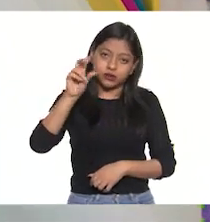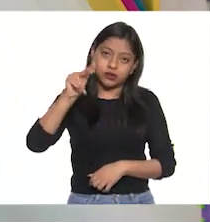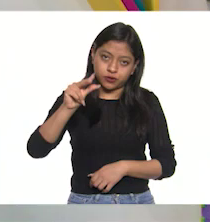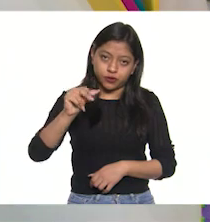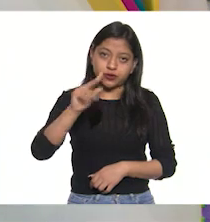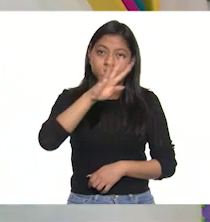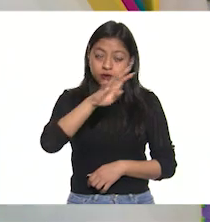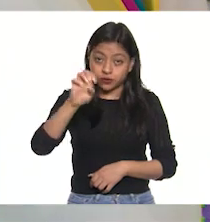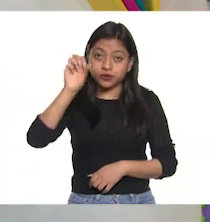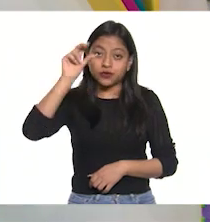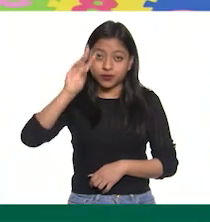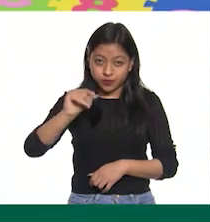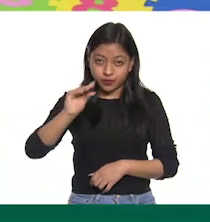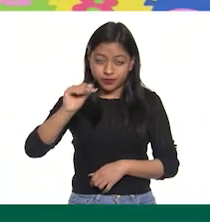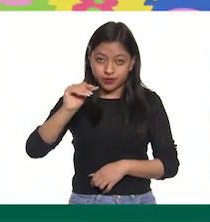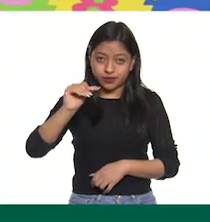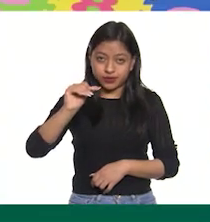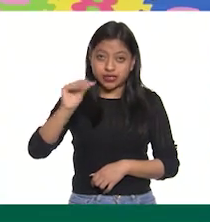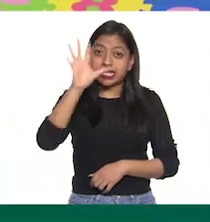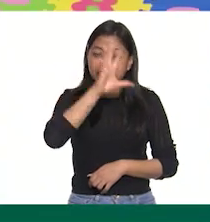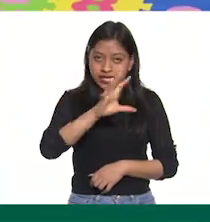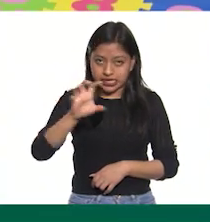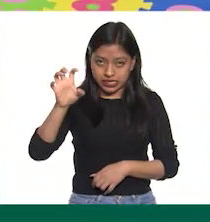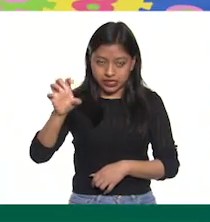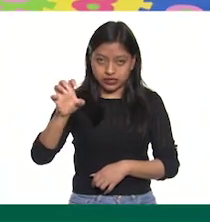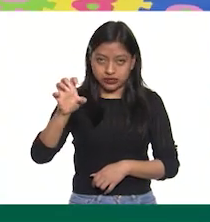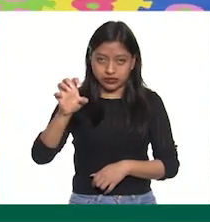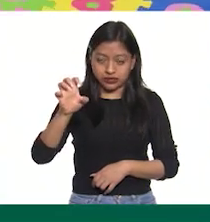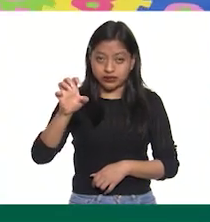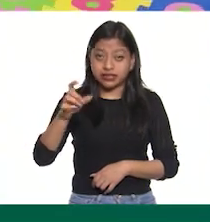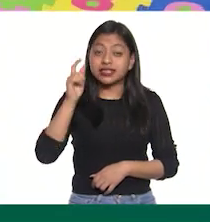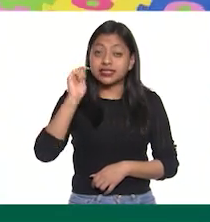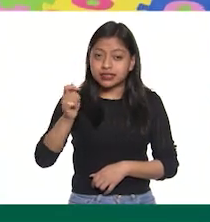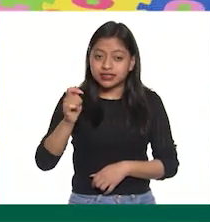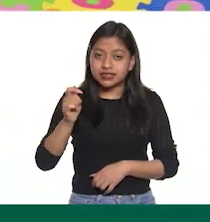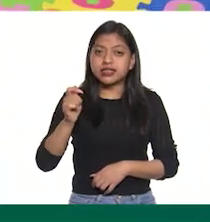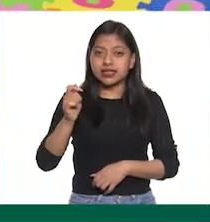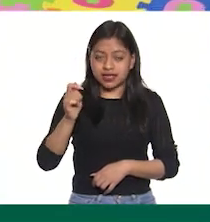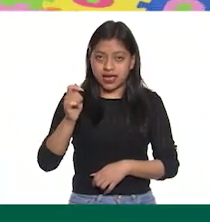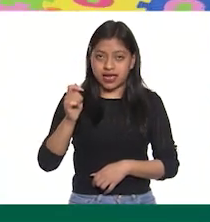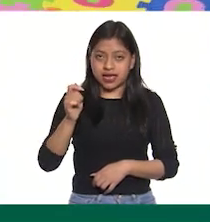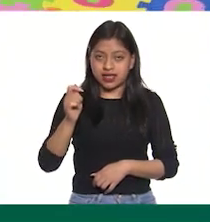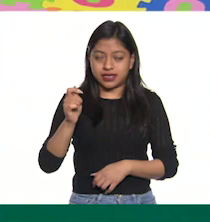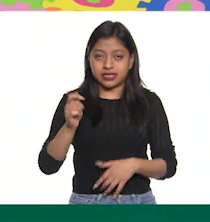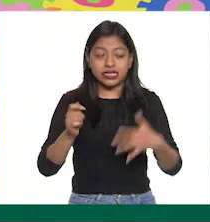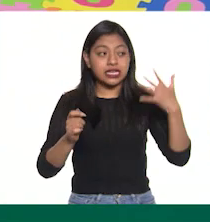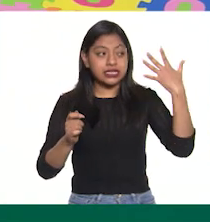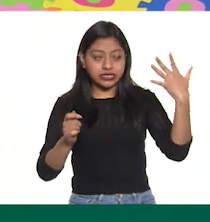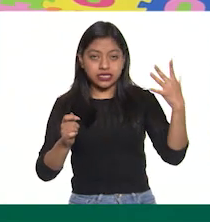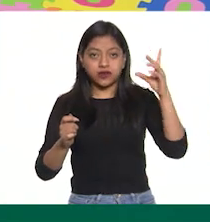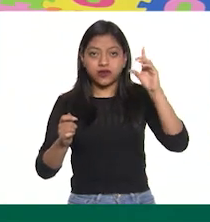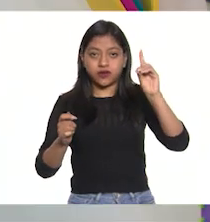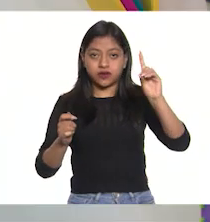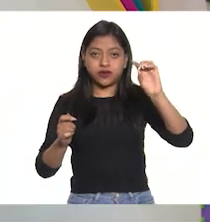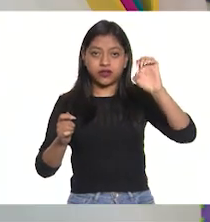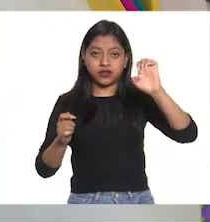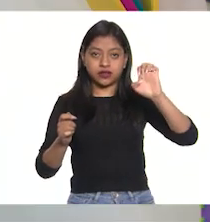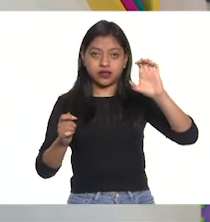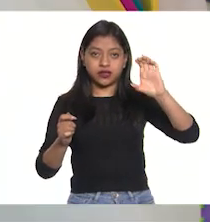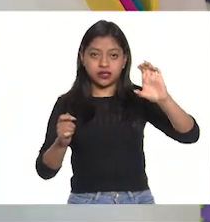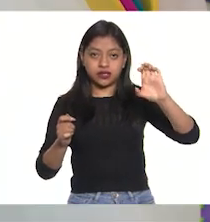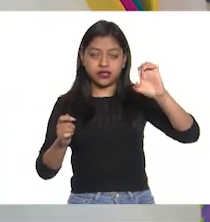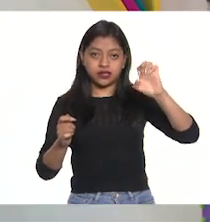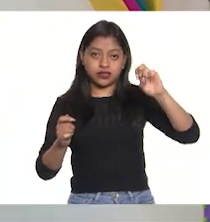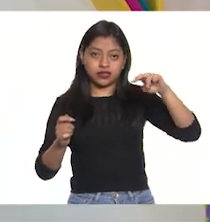480, 490, 500. Tenemos entonces 5 decenas,